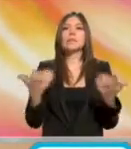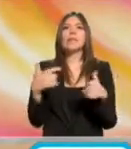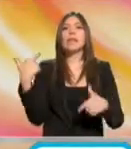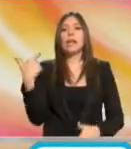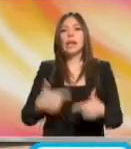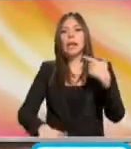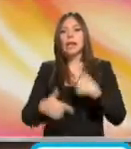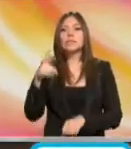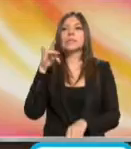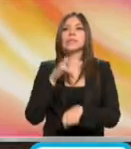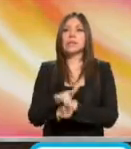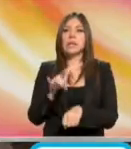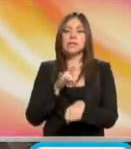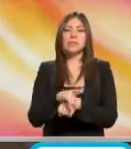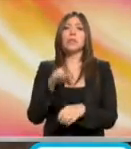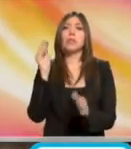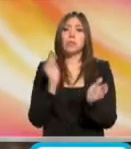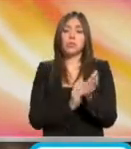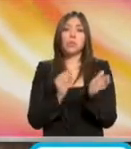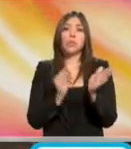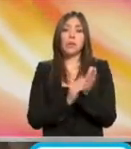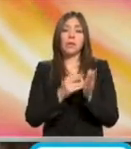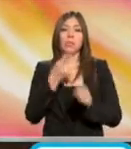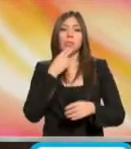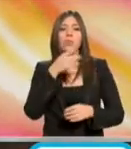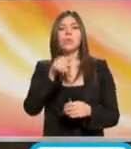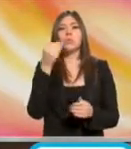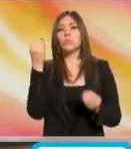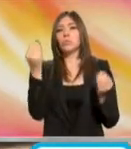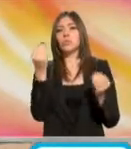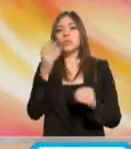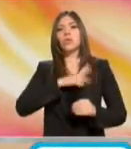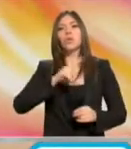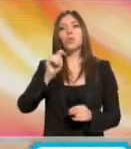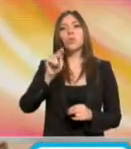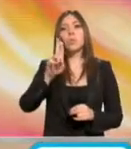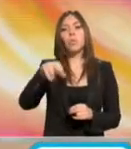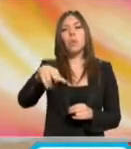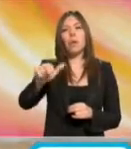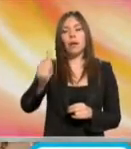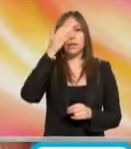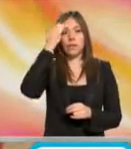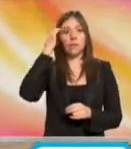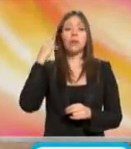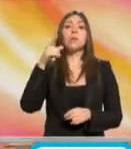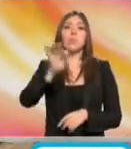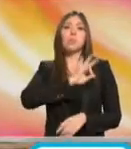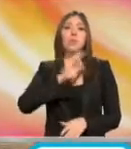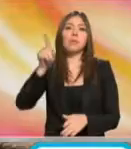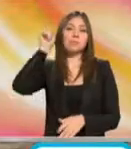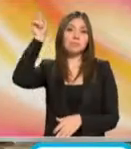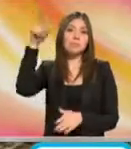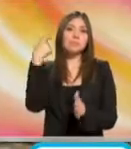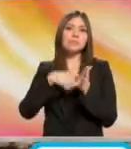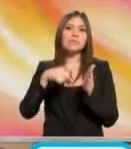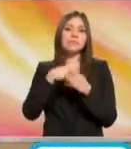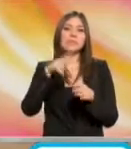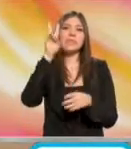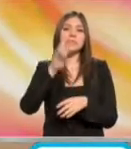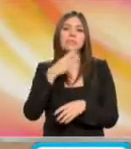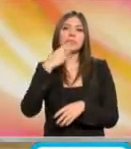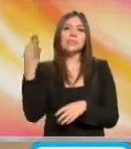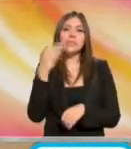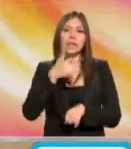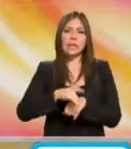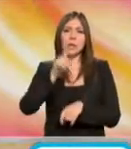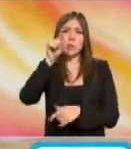quesos, en fin, todavía están en uso. Mucha tuna, ¿no? Mucha tuna. Así que podremos comprar buenos quesos allá. Claro, hay un lugar que se llama La